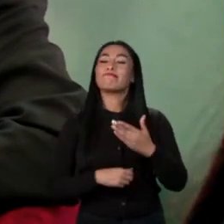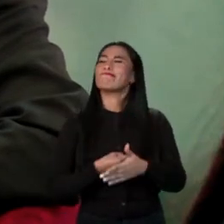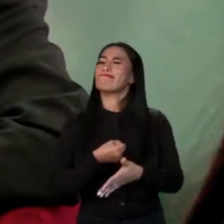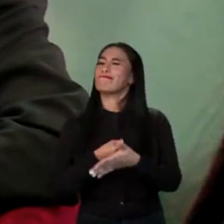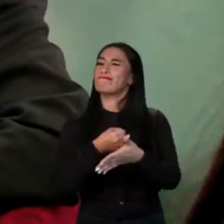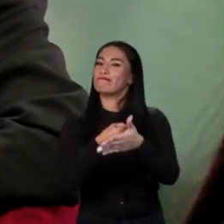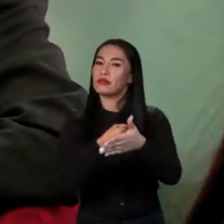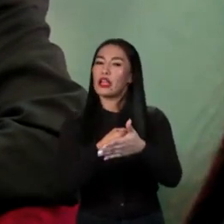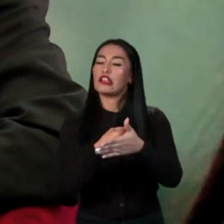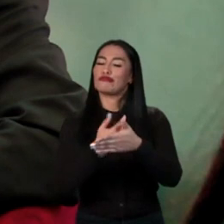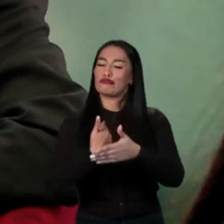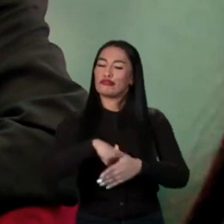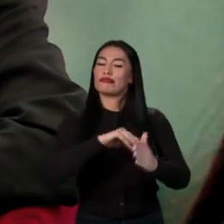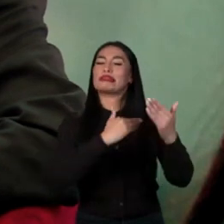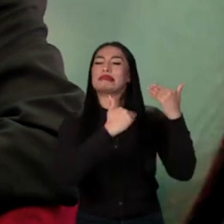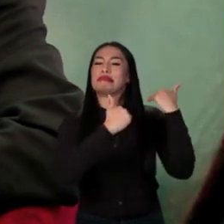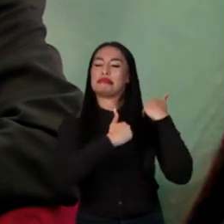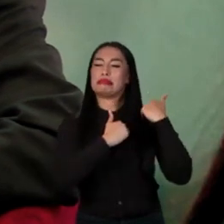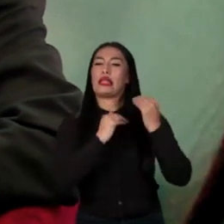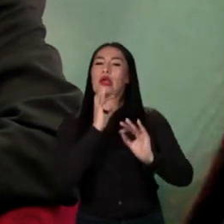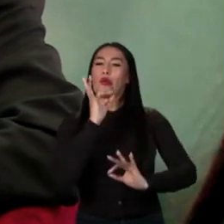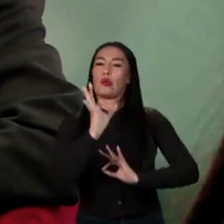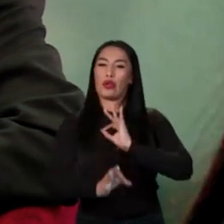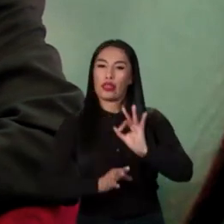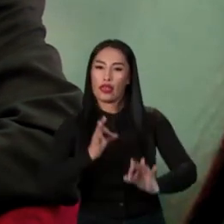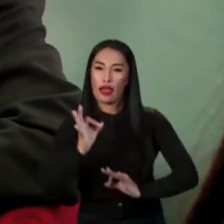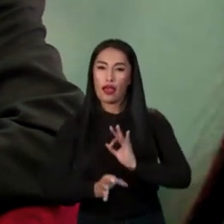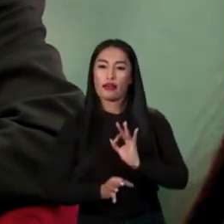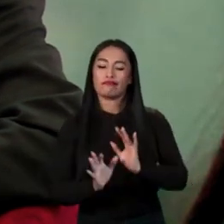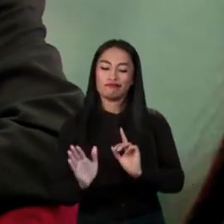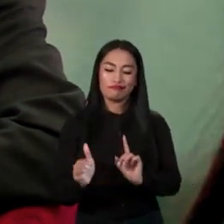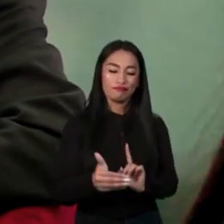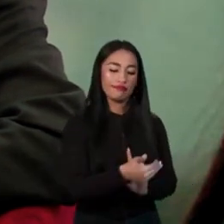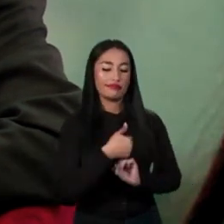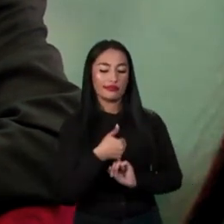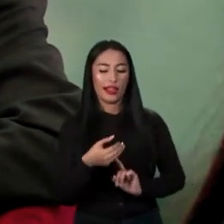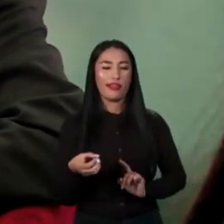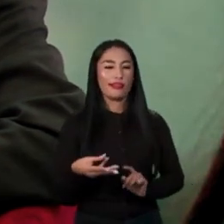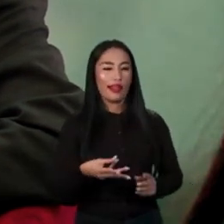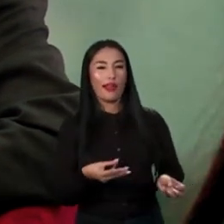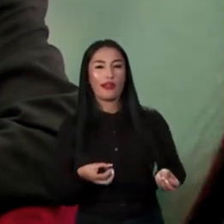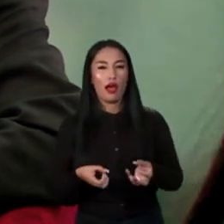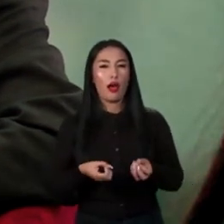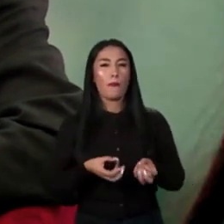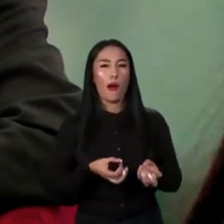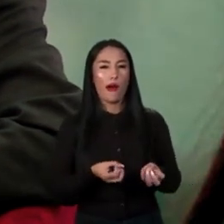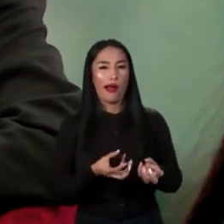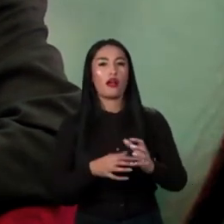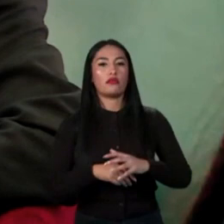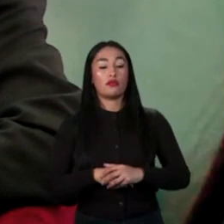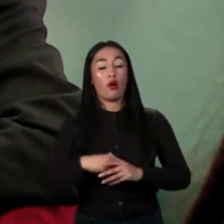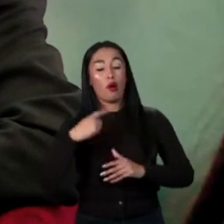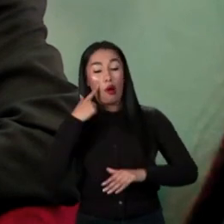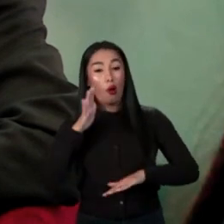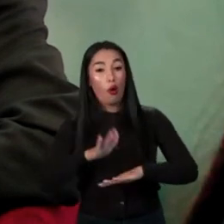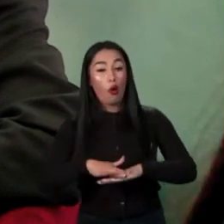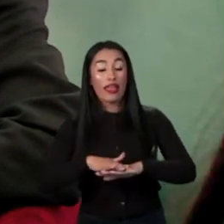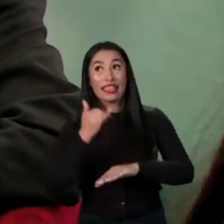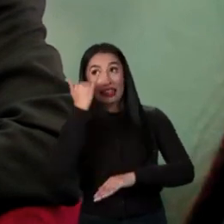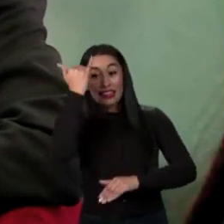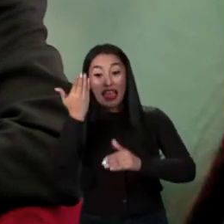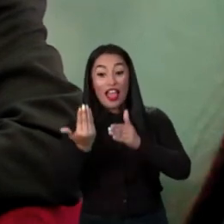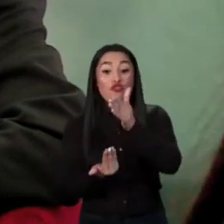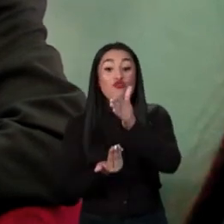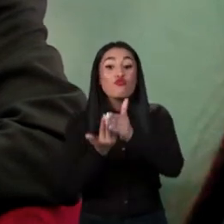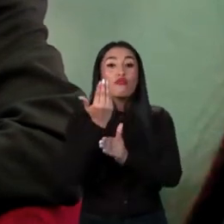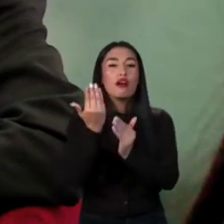y proyección, es también dar cuenta de que la innovación educativa se construye y tiene un efecto si